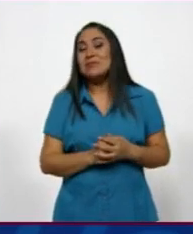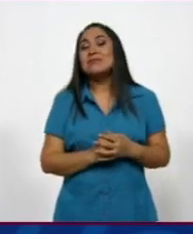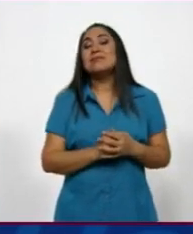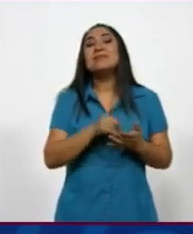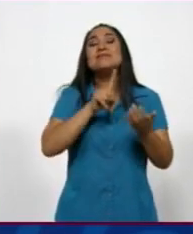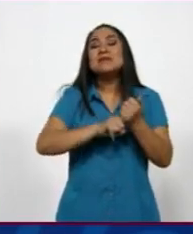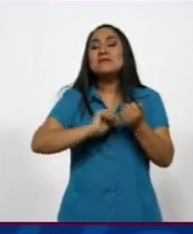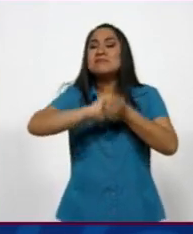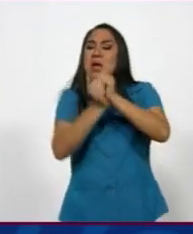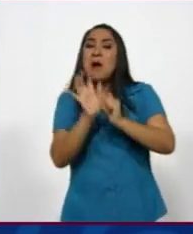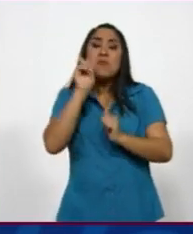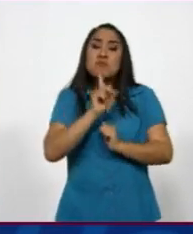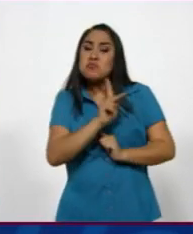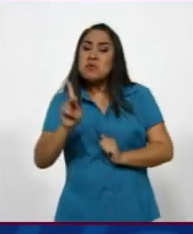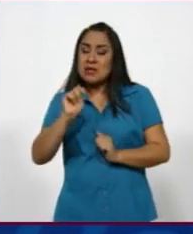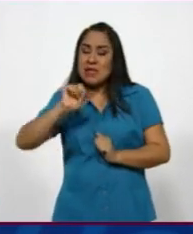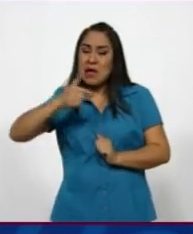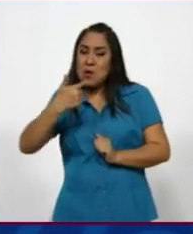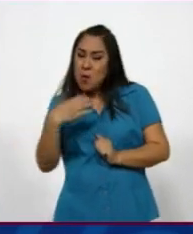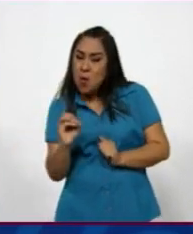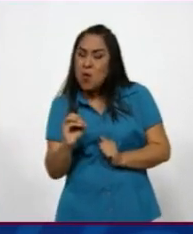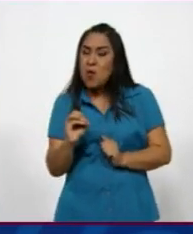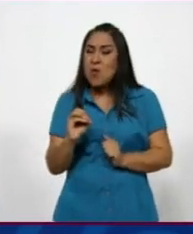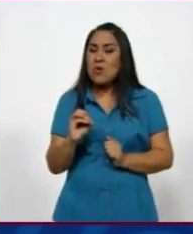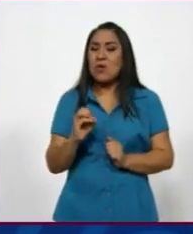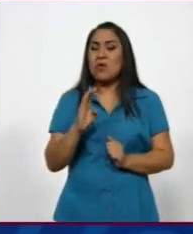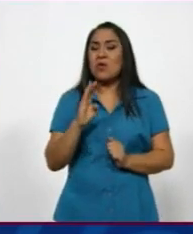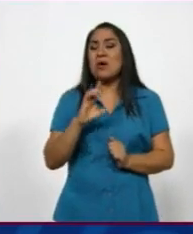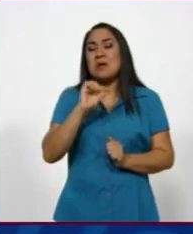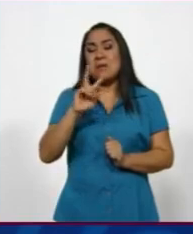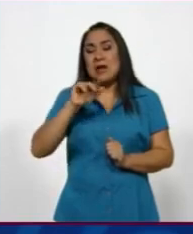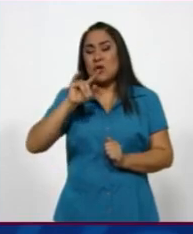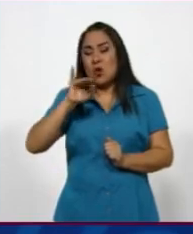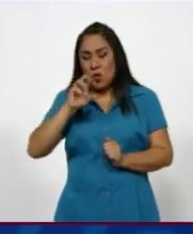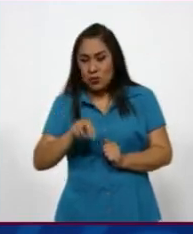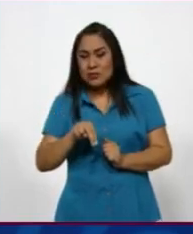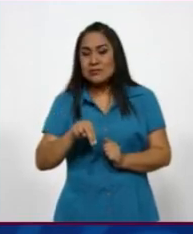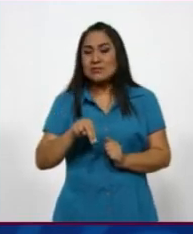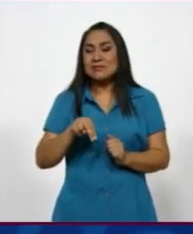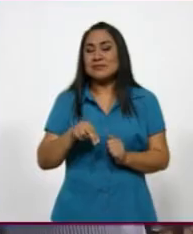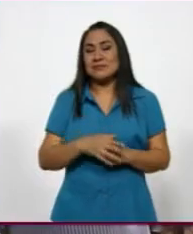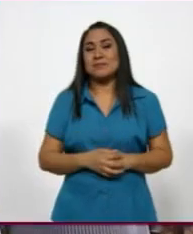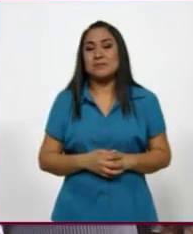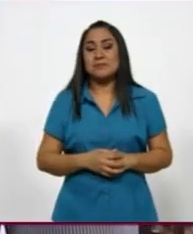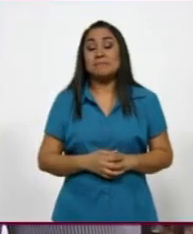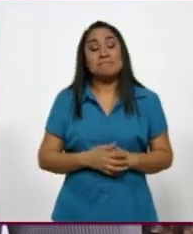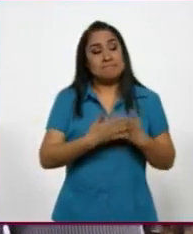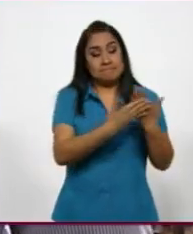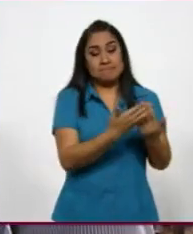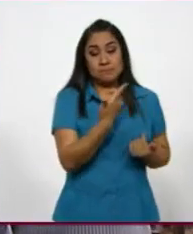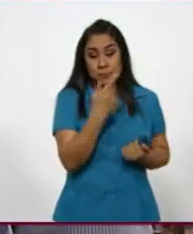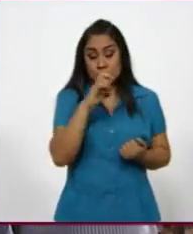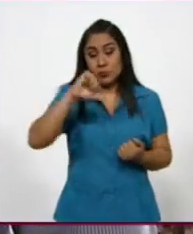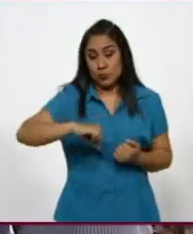afeminaron el tango y con el llanto del bandoneón contra la templanza de las seis cuerdas. Bien, Guadalupe,